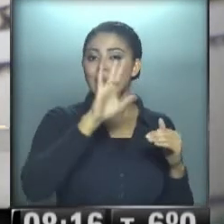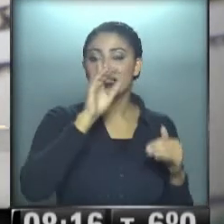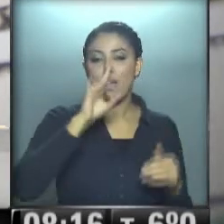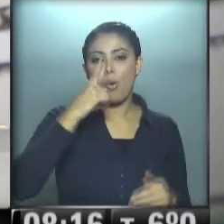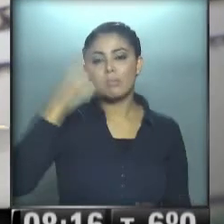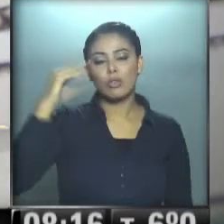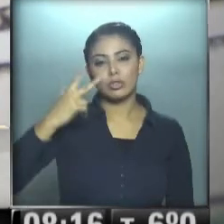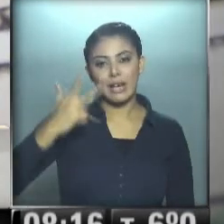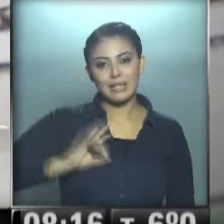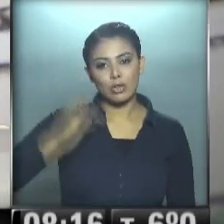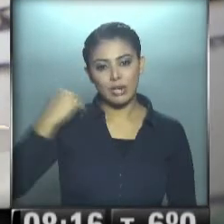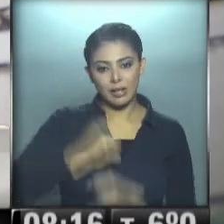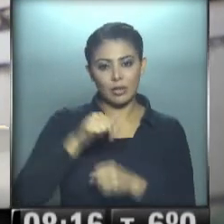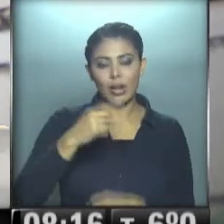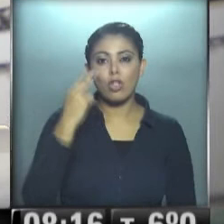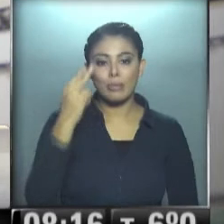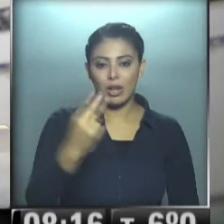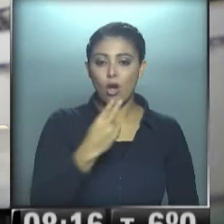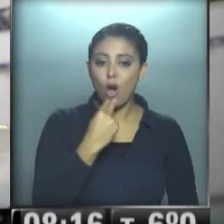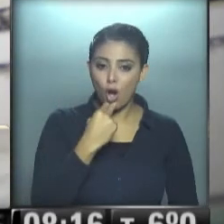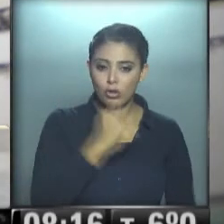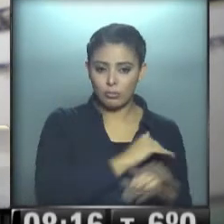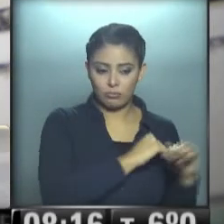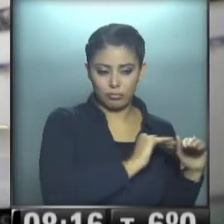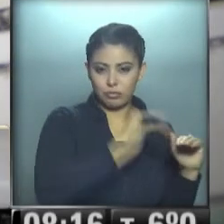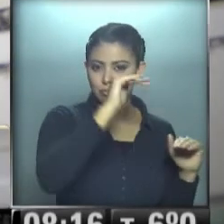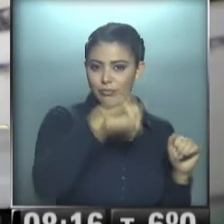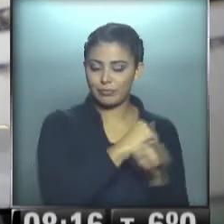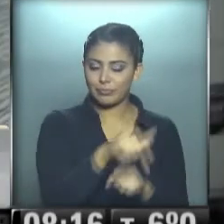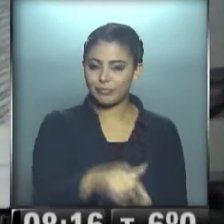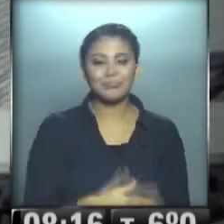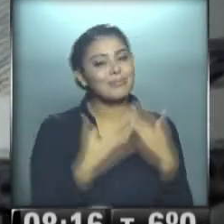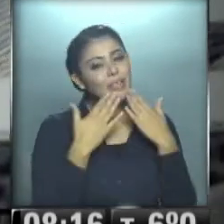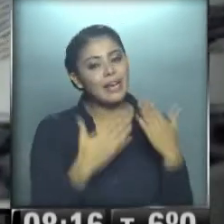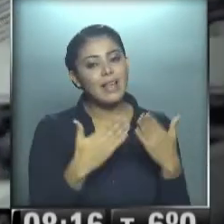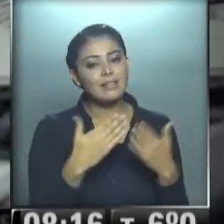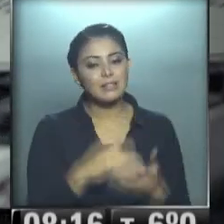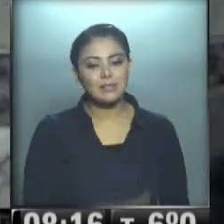últimos tres años desde enero de 2011 que no tenía estos niveles muchísimas gracias rulo